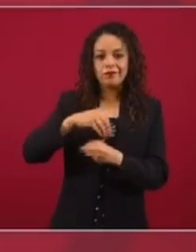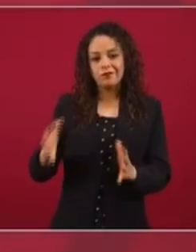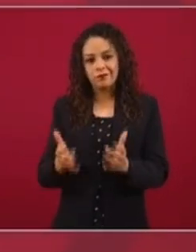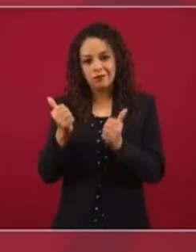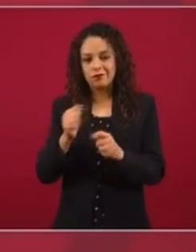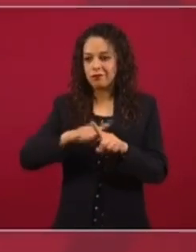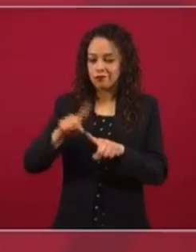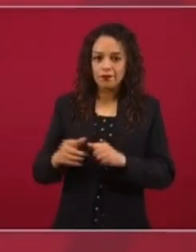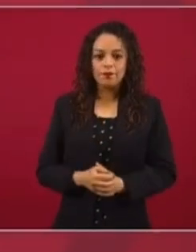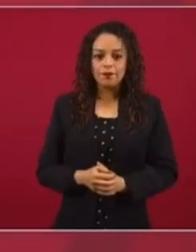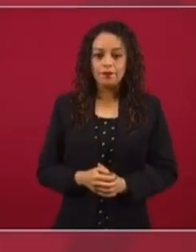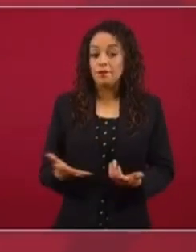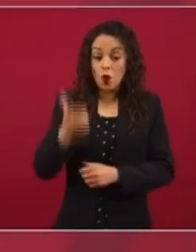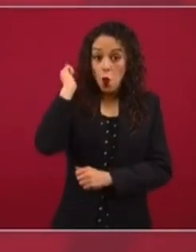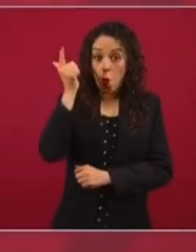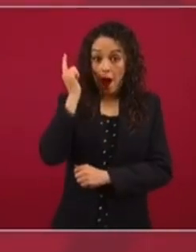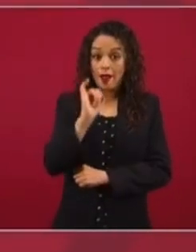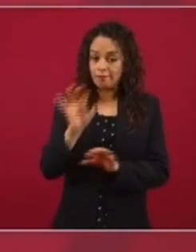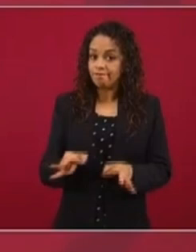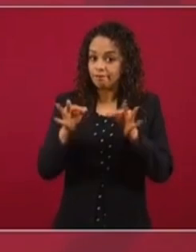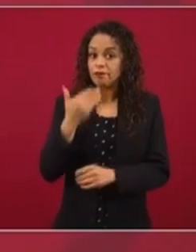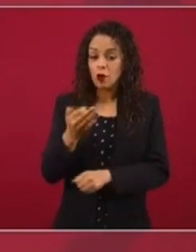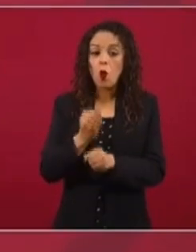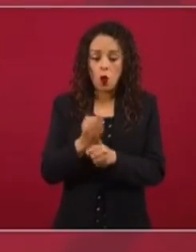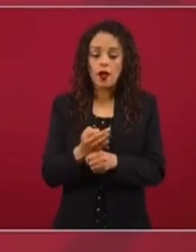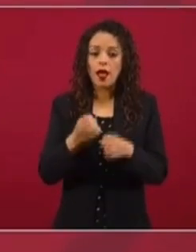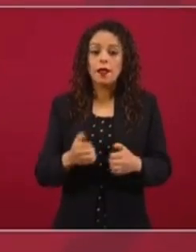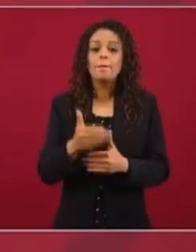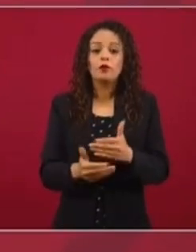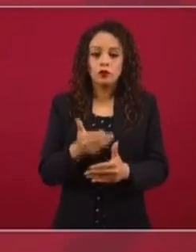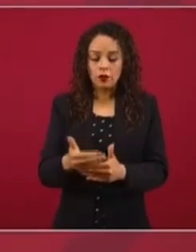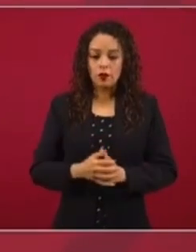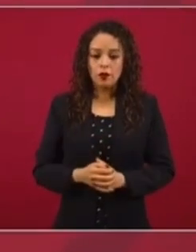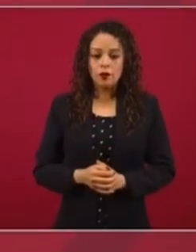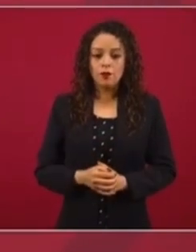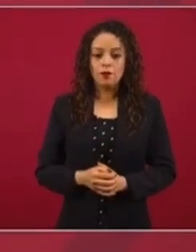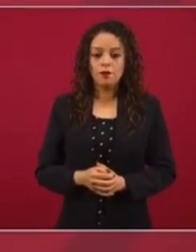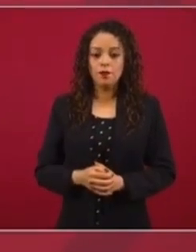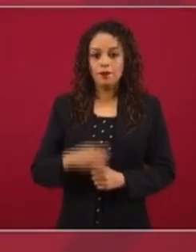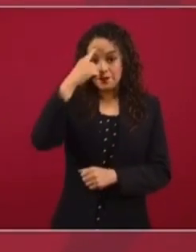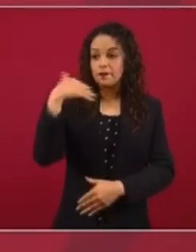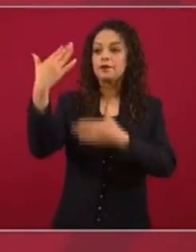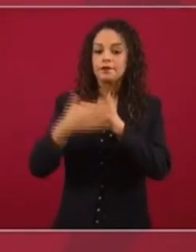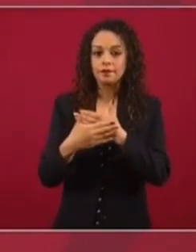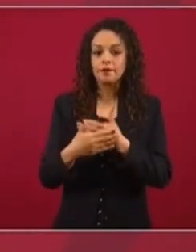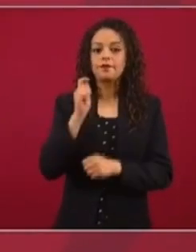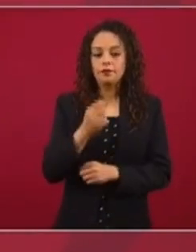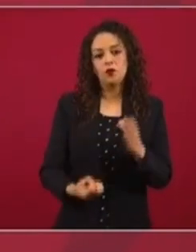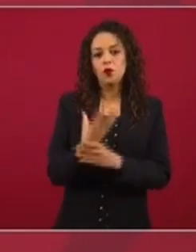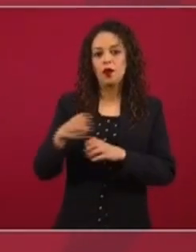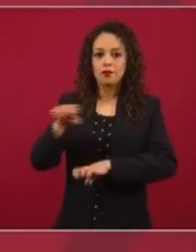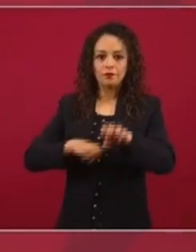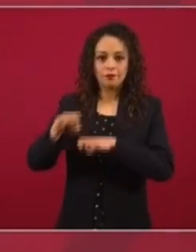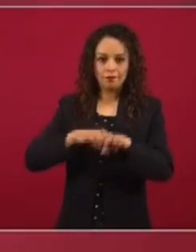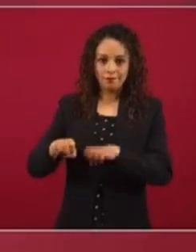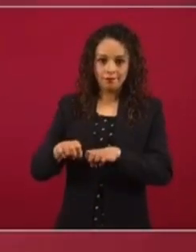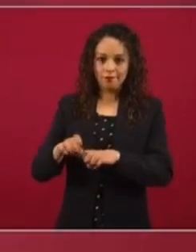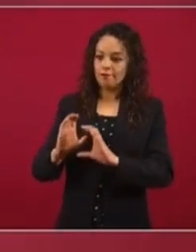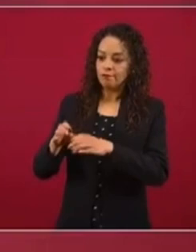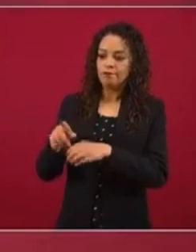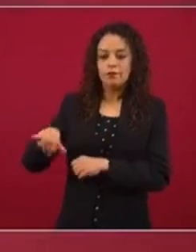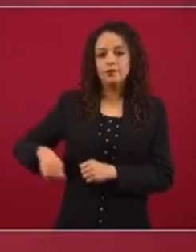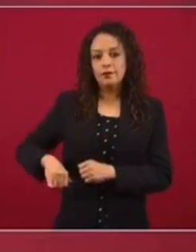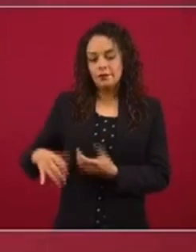a cabo esta operación, ojalá y se concrete, para que haya nuevos accionistas en Altos Hornos. Hay